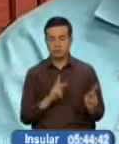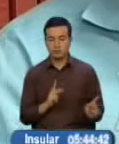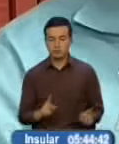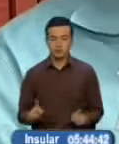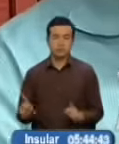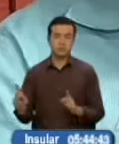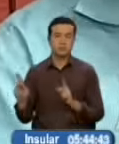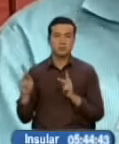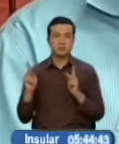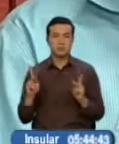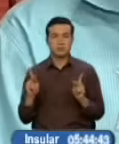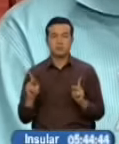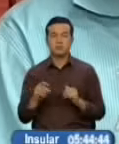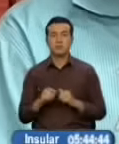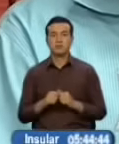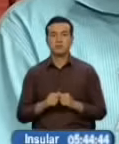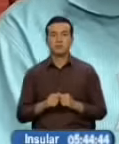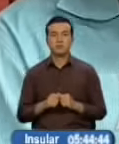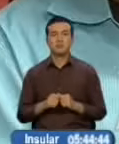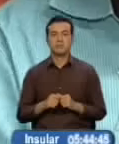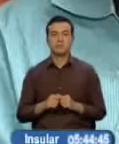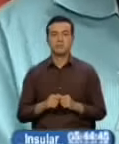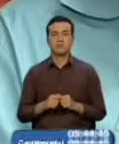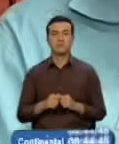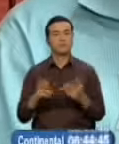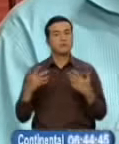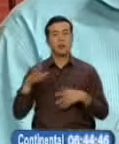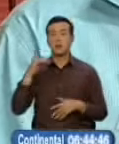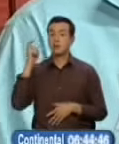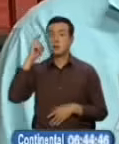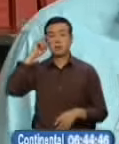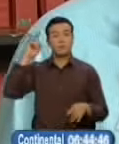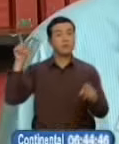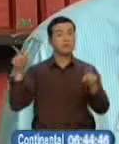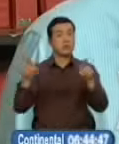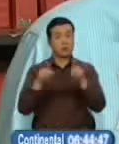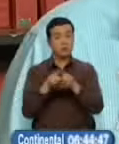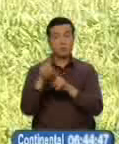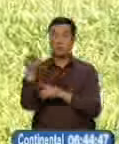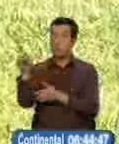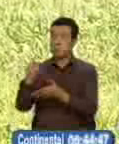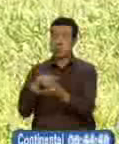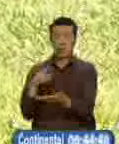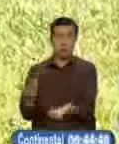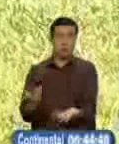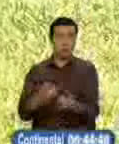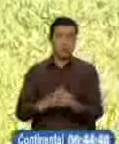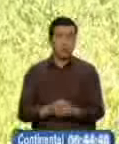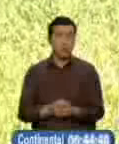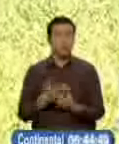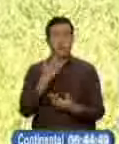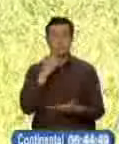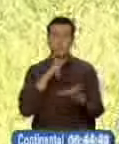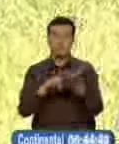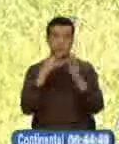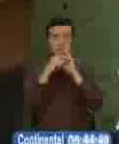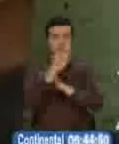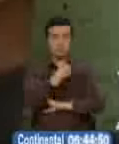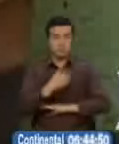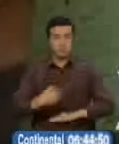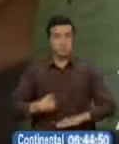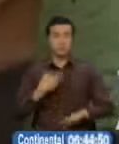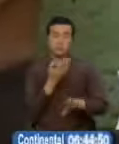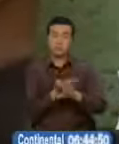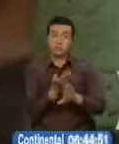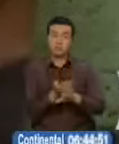planificación, de pronto de llegar a acuerdos de estos pagos, ¿no? Por este motivo enviaron una carta al Ejecutivo para presentar